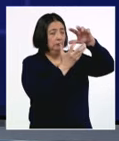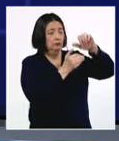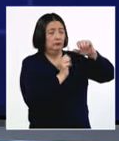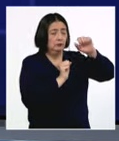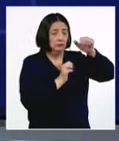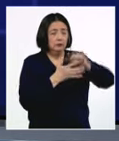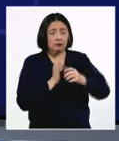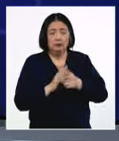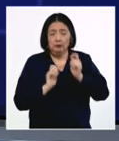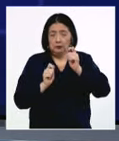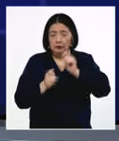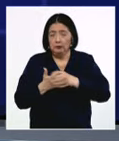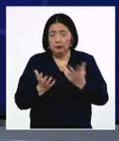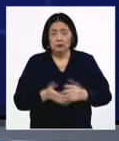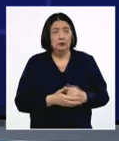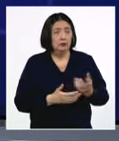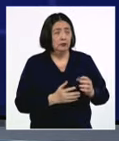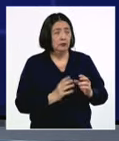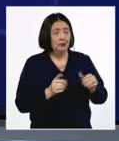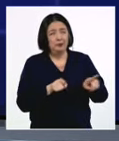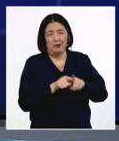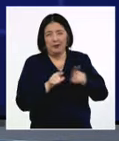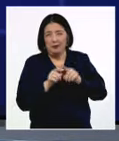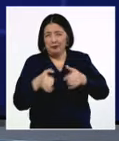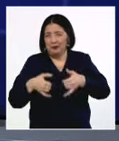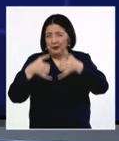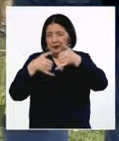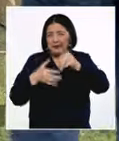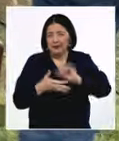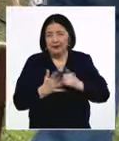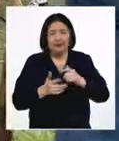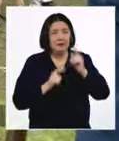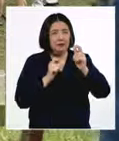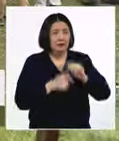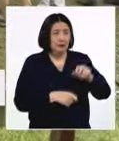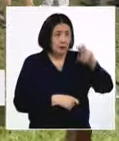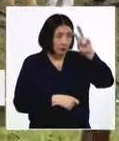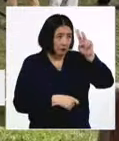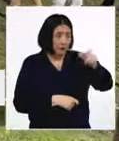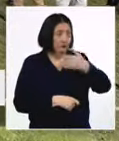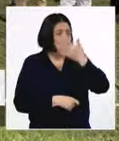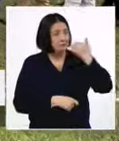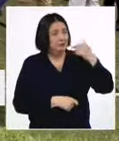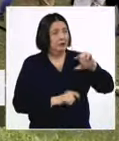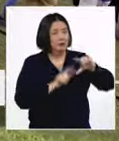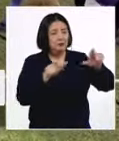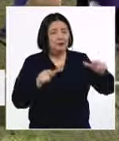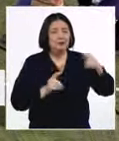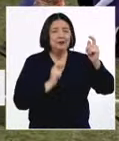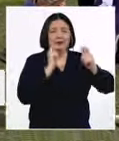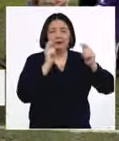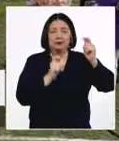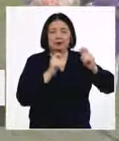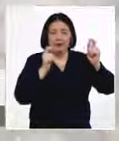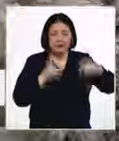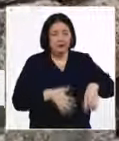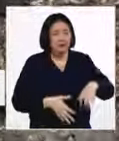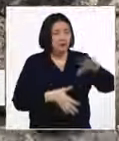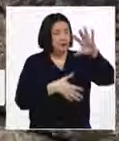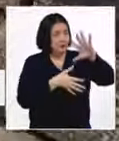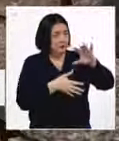Sudamérica 2024, conocidos como los Oscar del Turismo. Perú tiene el mejor destino turístico de la